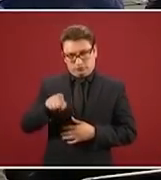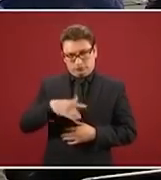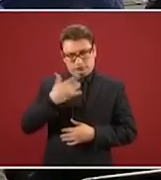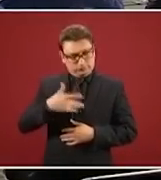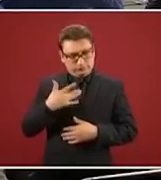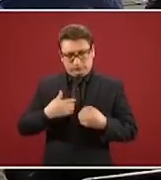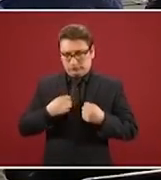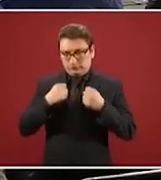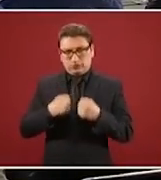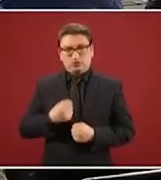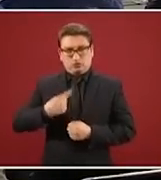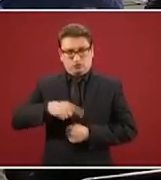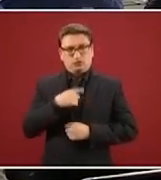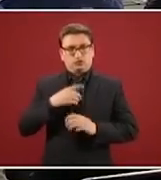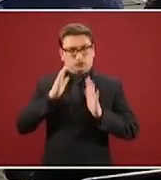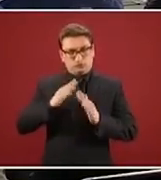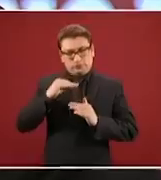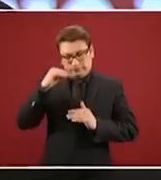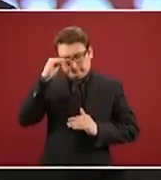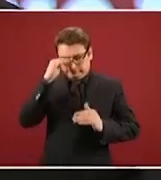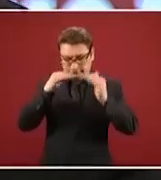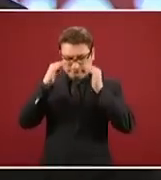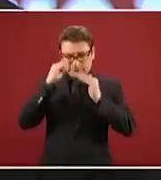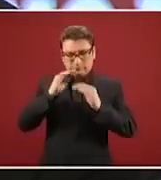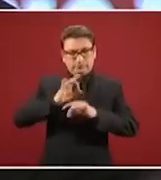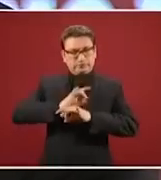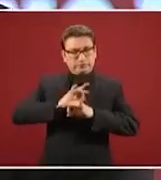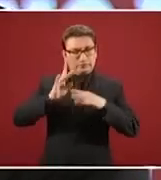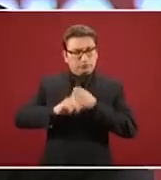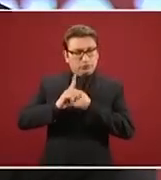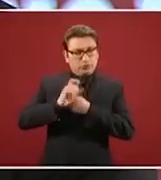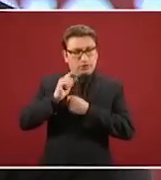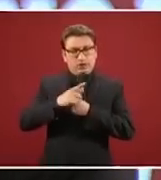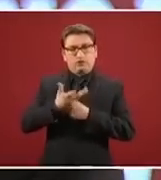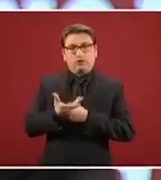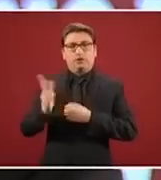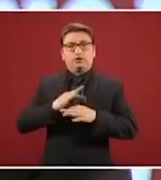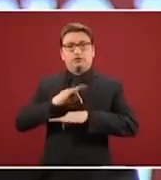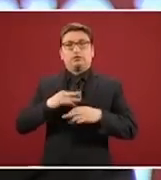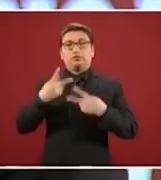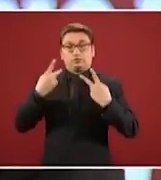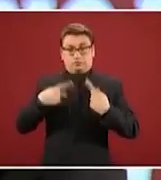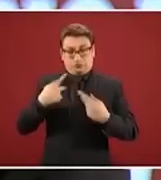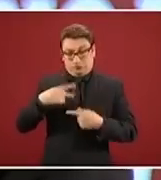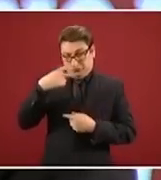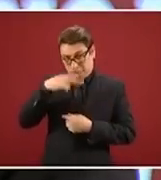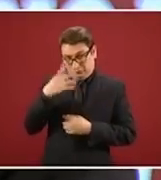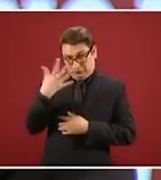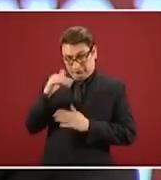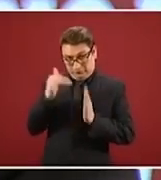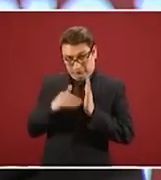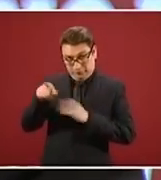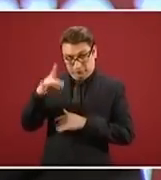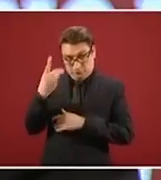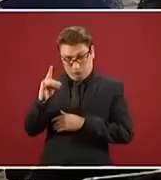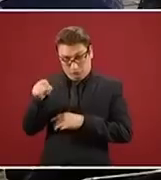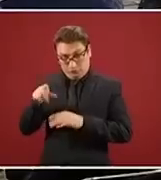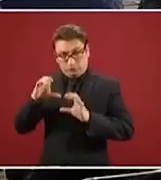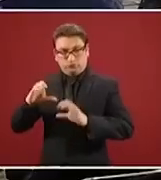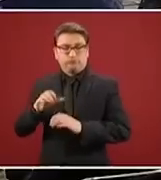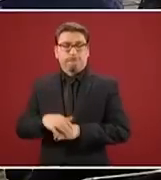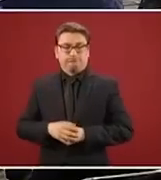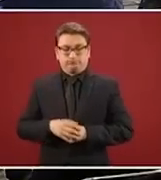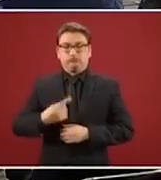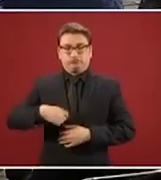tenemos tomamos todas las previsiones para de ninguna manera dejar de cuidar nuestros diez mil ciudadanos mexicanos que radican en bolivia es